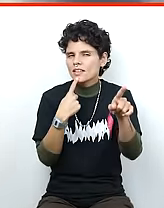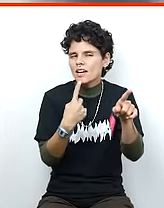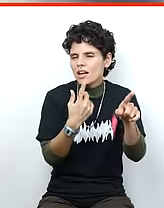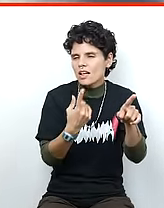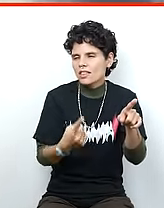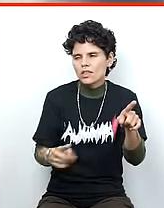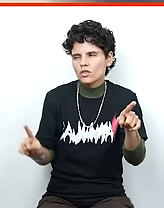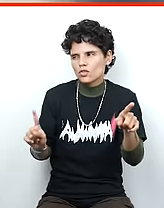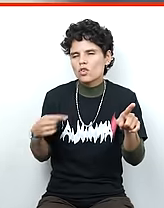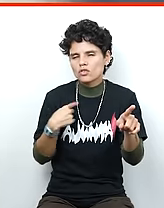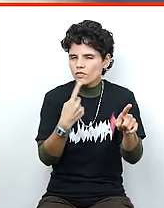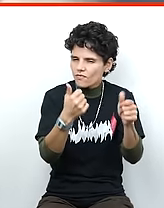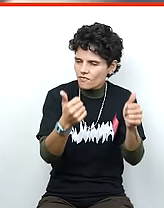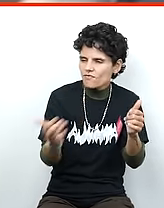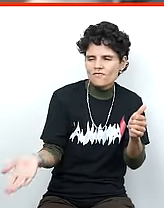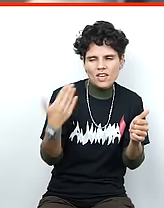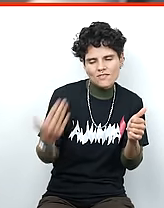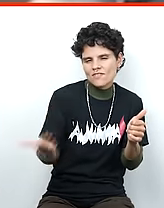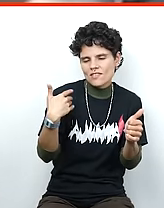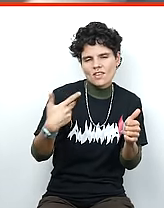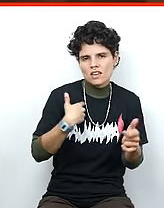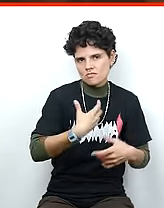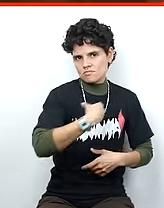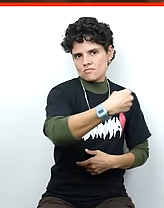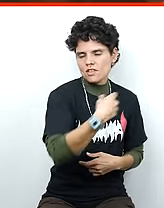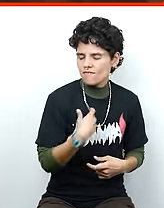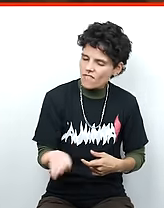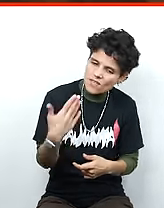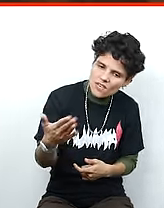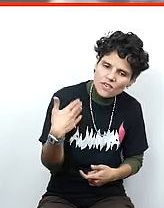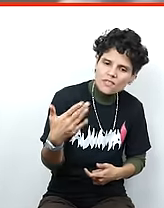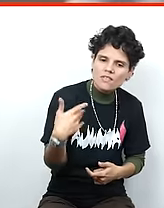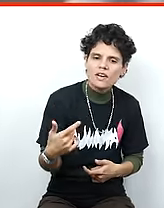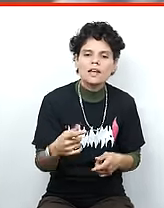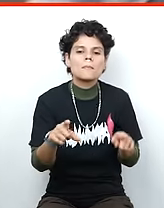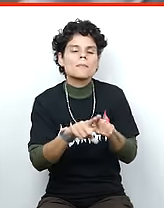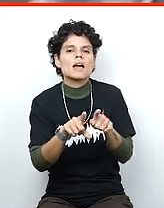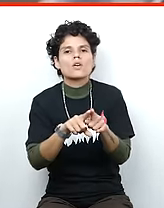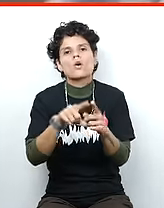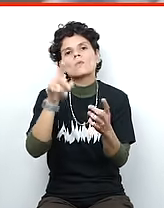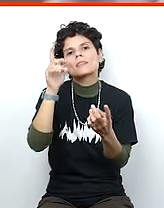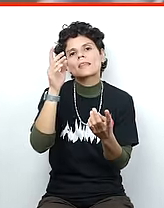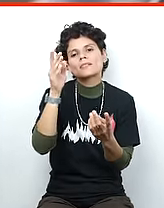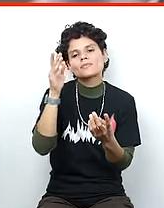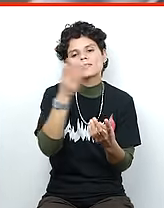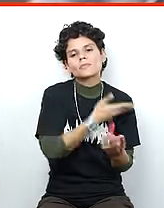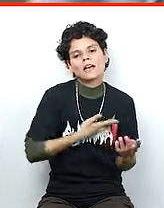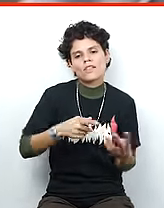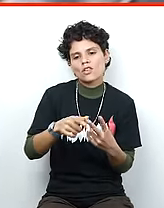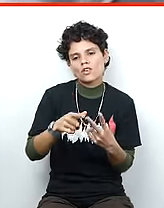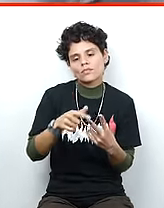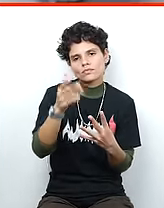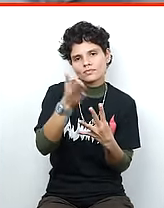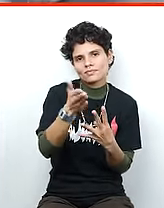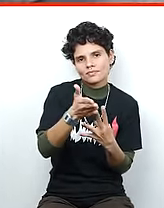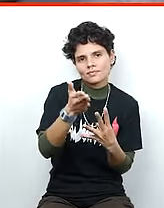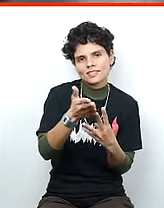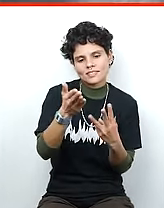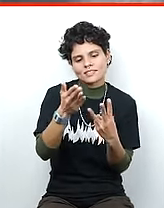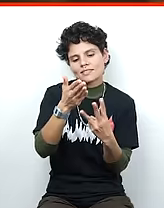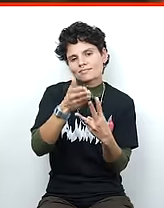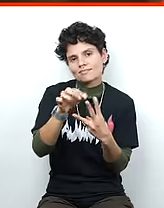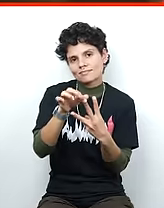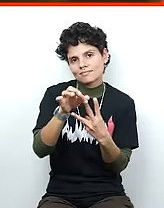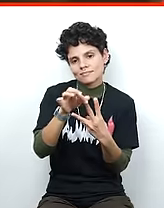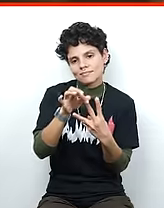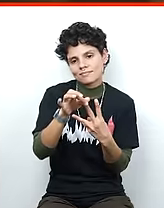corte y aquí vaya a estar conmigo cualquier guay, ¿me entendí? ¿Tu hermano? ¿Qué sí, mi hermano es el del medio. Él tiene ahora creo que 30, si no me equivoco,